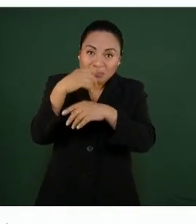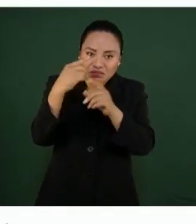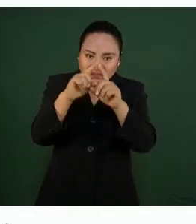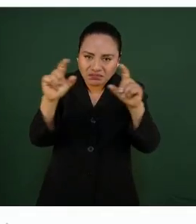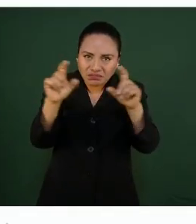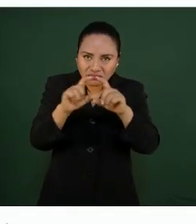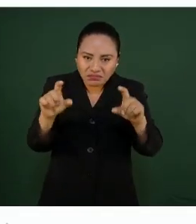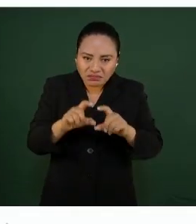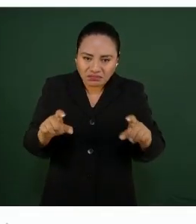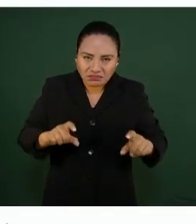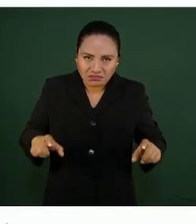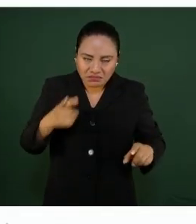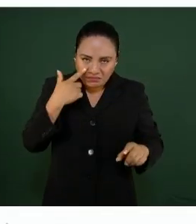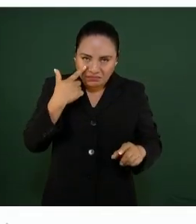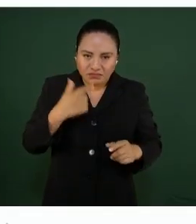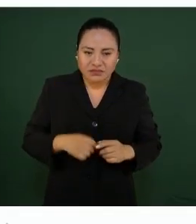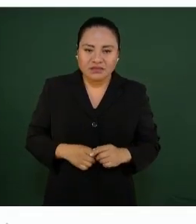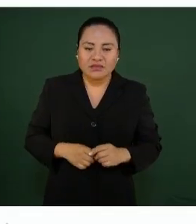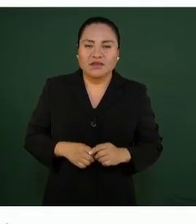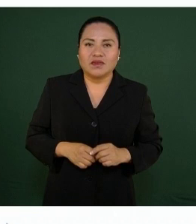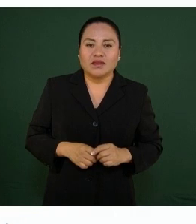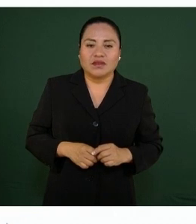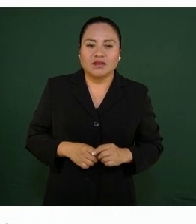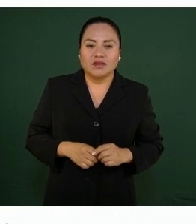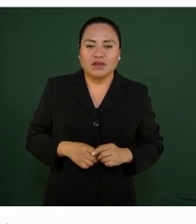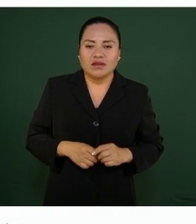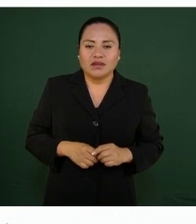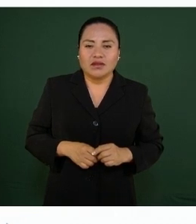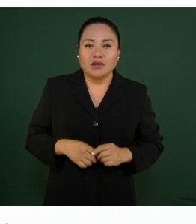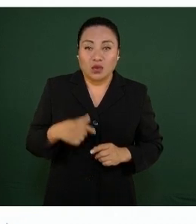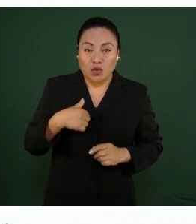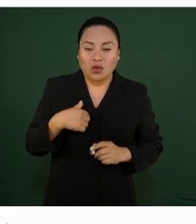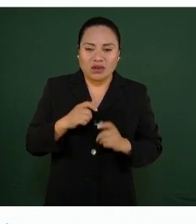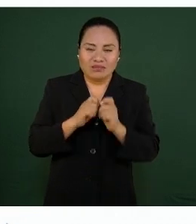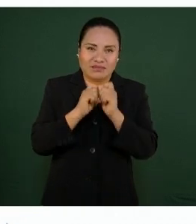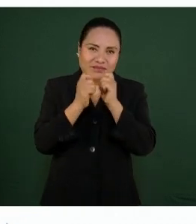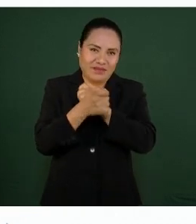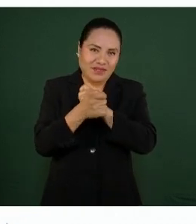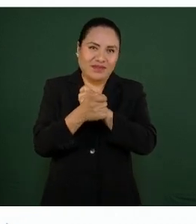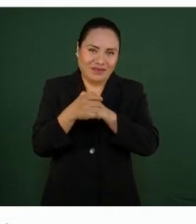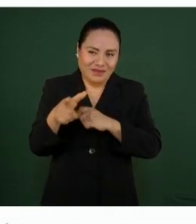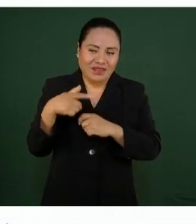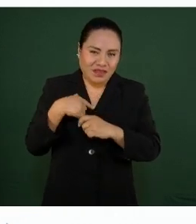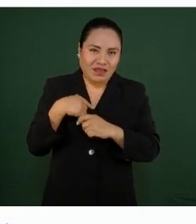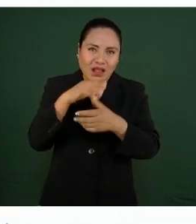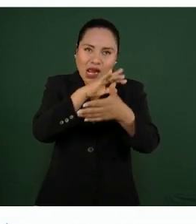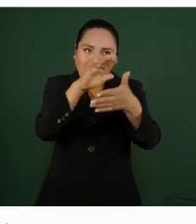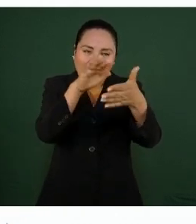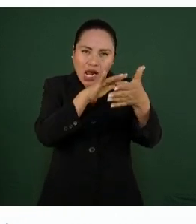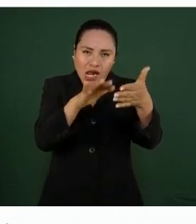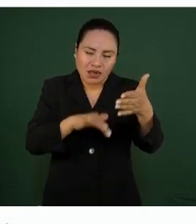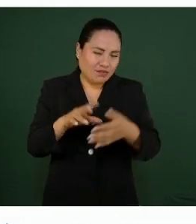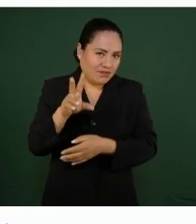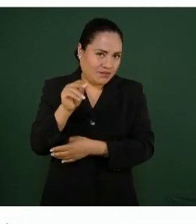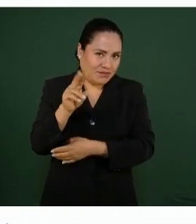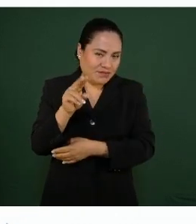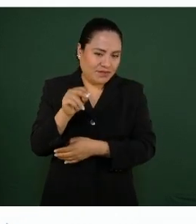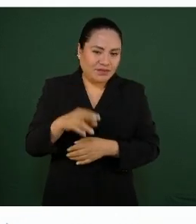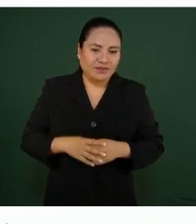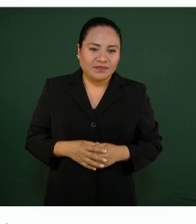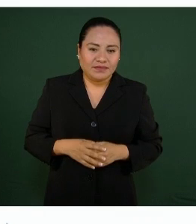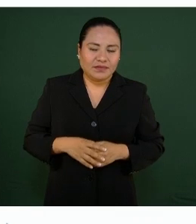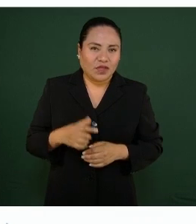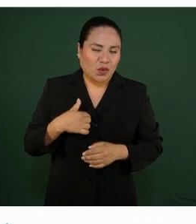No me voy a poner yo a interpretar, porque no, a traducir, no vaya a ser que